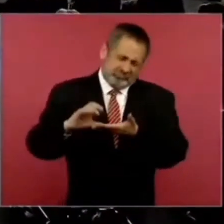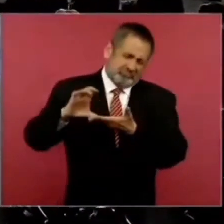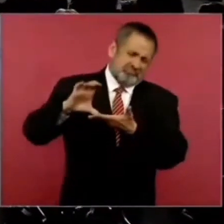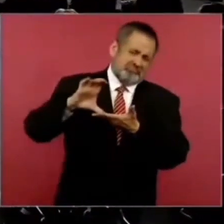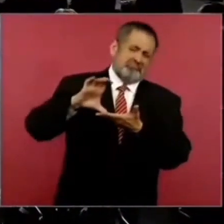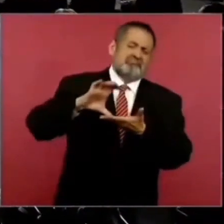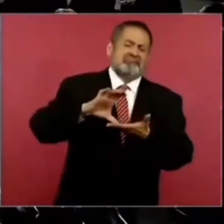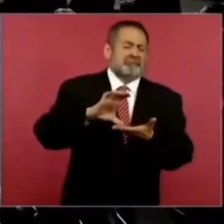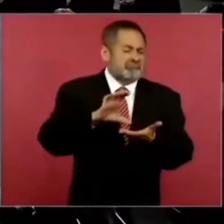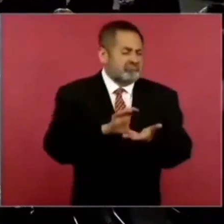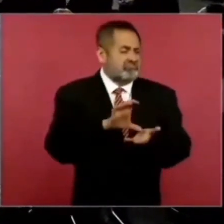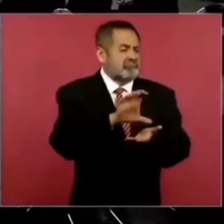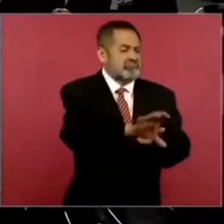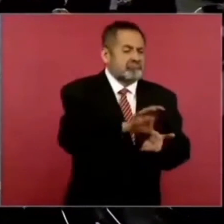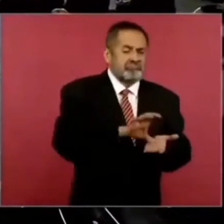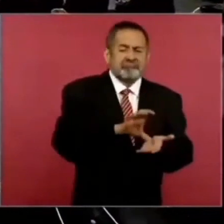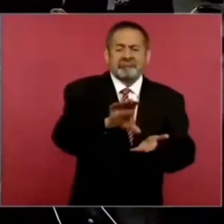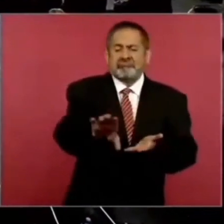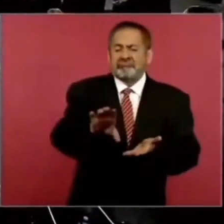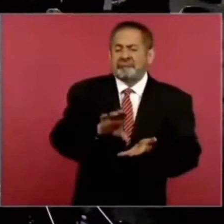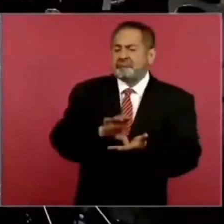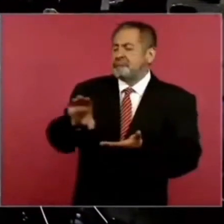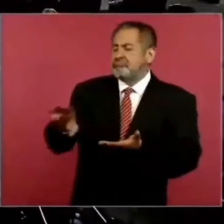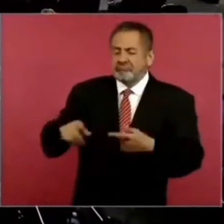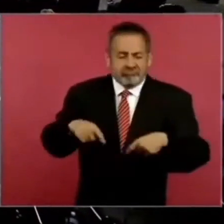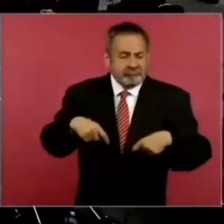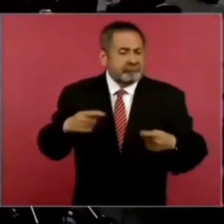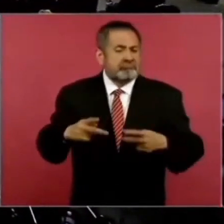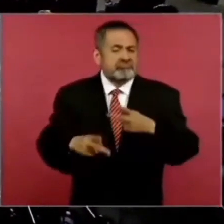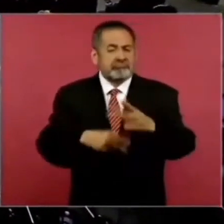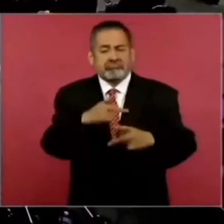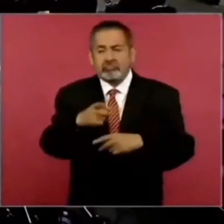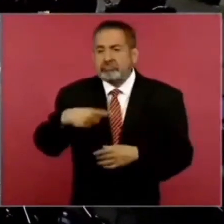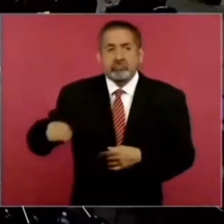elevadísimos, con muchas prestaciones?